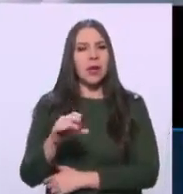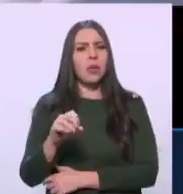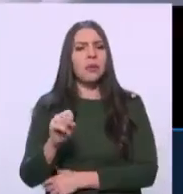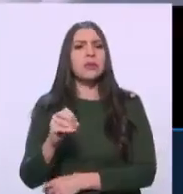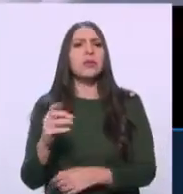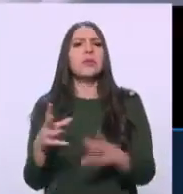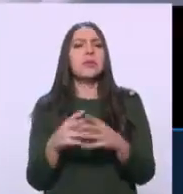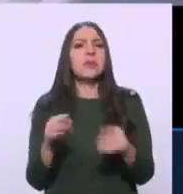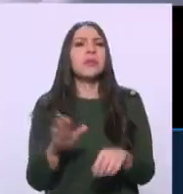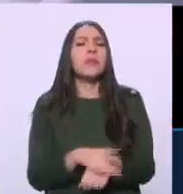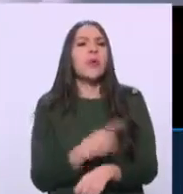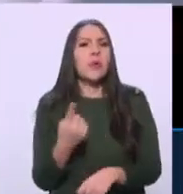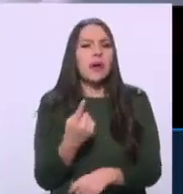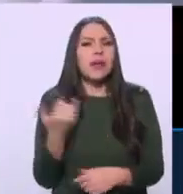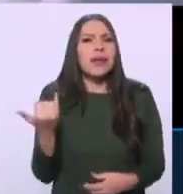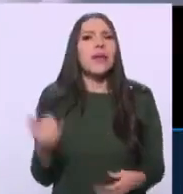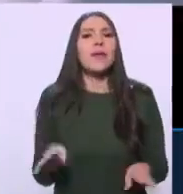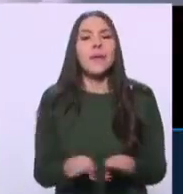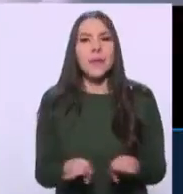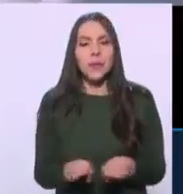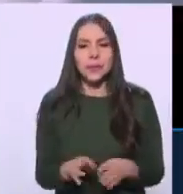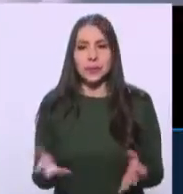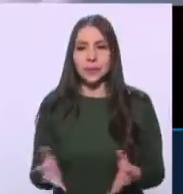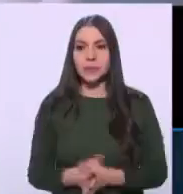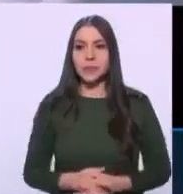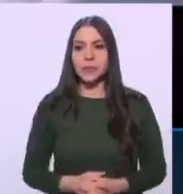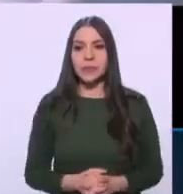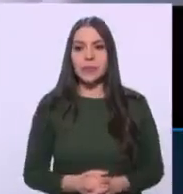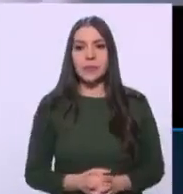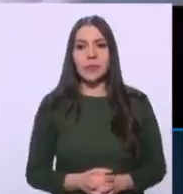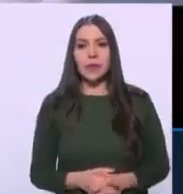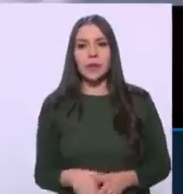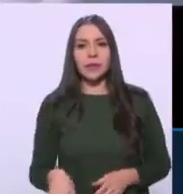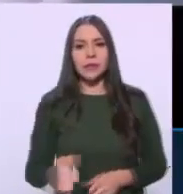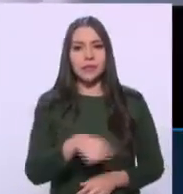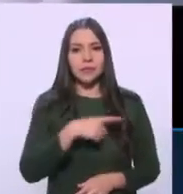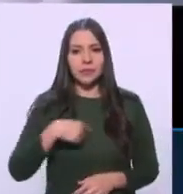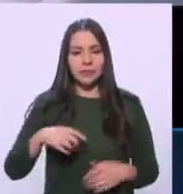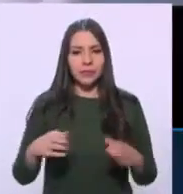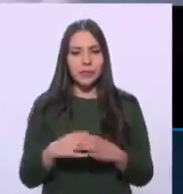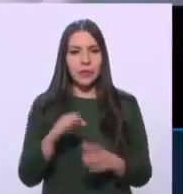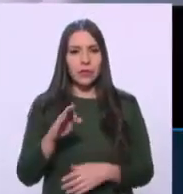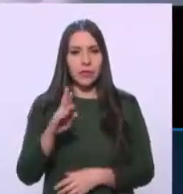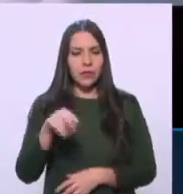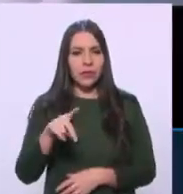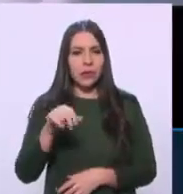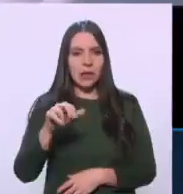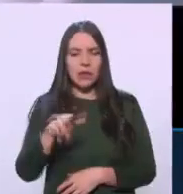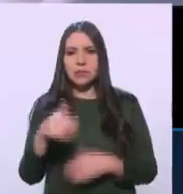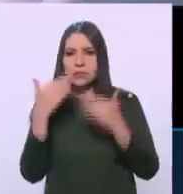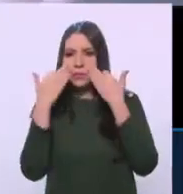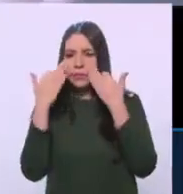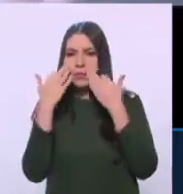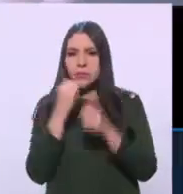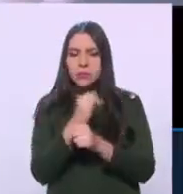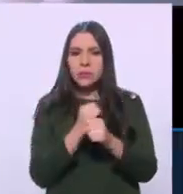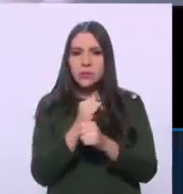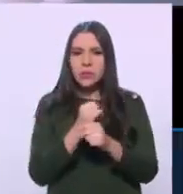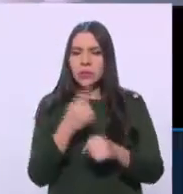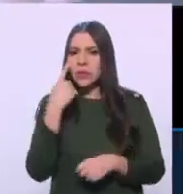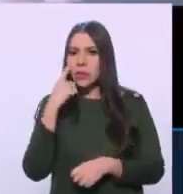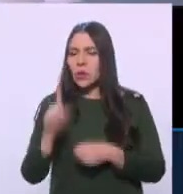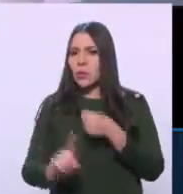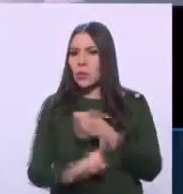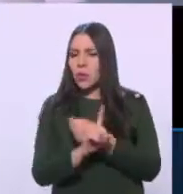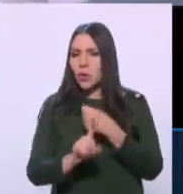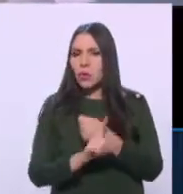bueno, justo es importante señalar que desde Fundar pues hemos documentado la problemática en términos de transparencia,